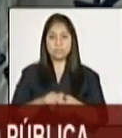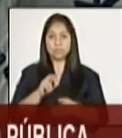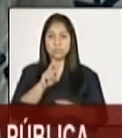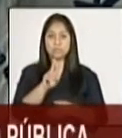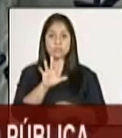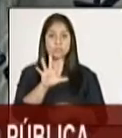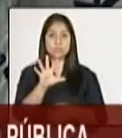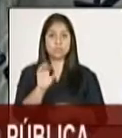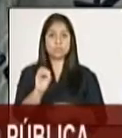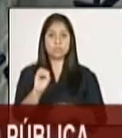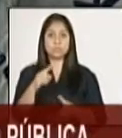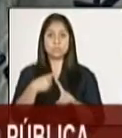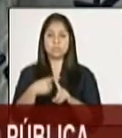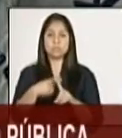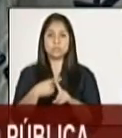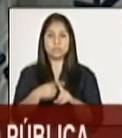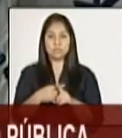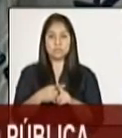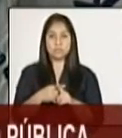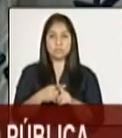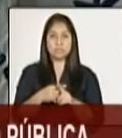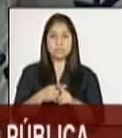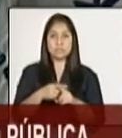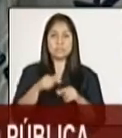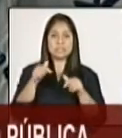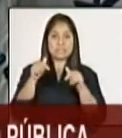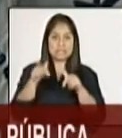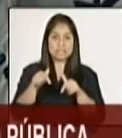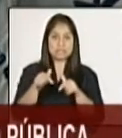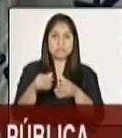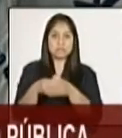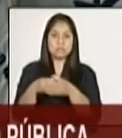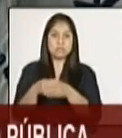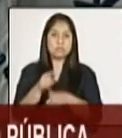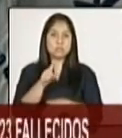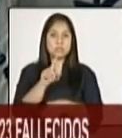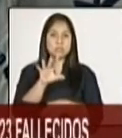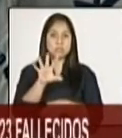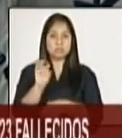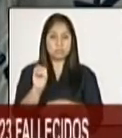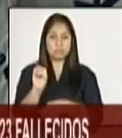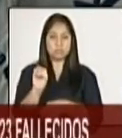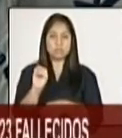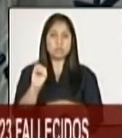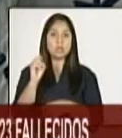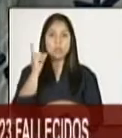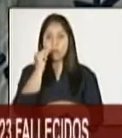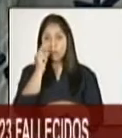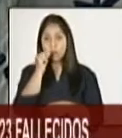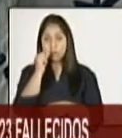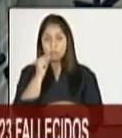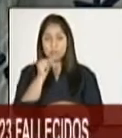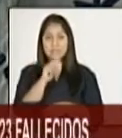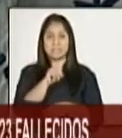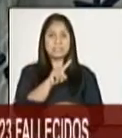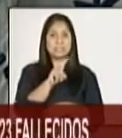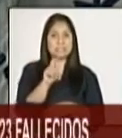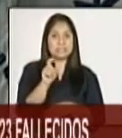250 casos positivos. De estos, 150 son masculinos y 100